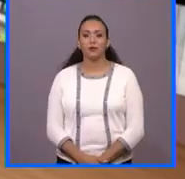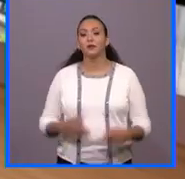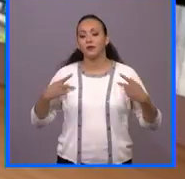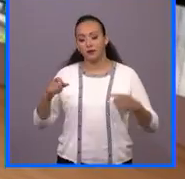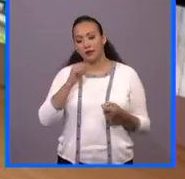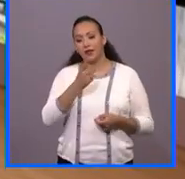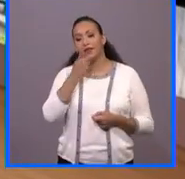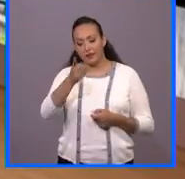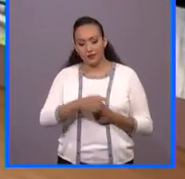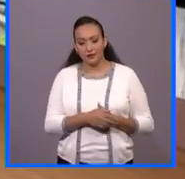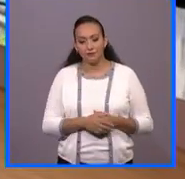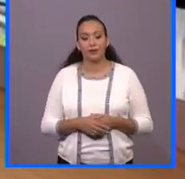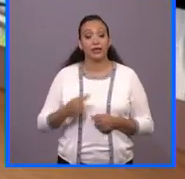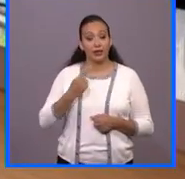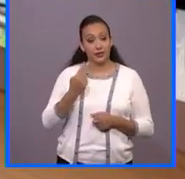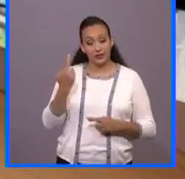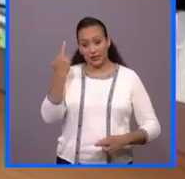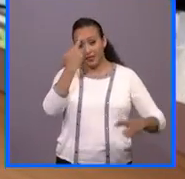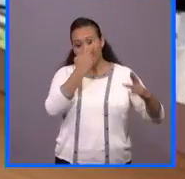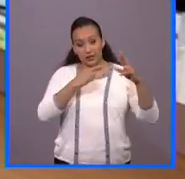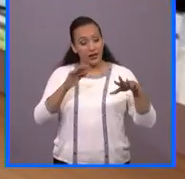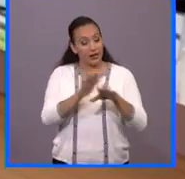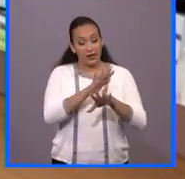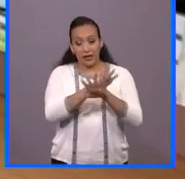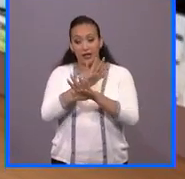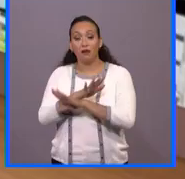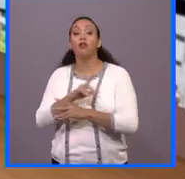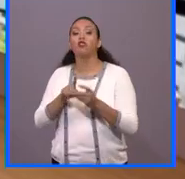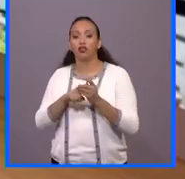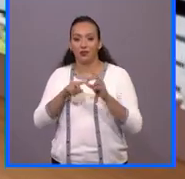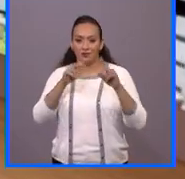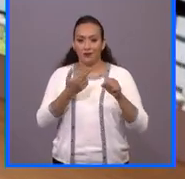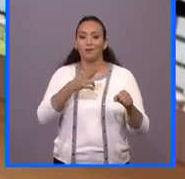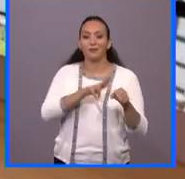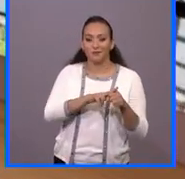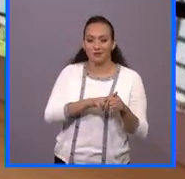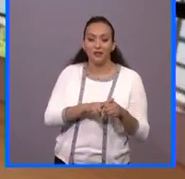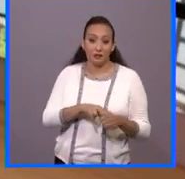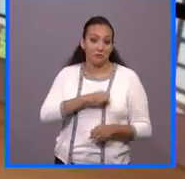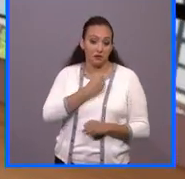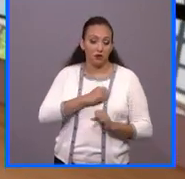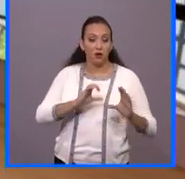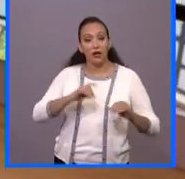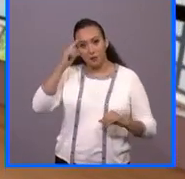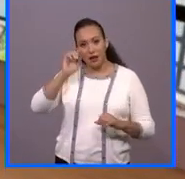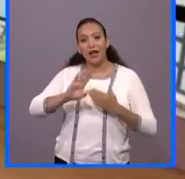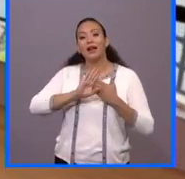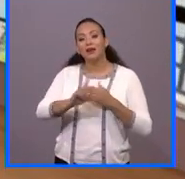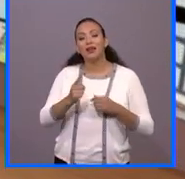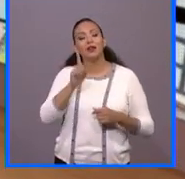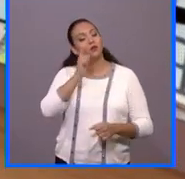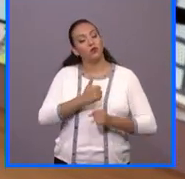Especialistas aseguran que es indispensable que se realicen cambios estructurales en el sistema de salud con el fin de evitar la violencia